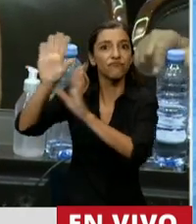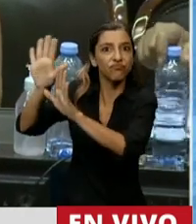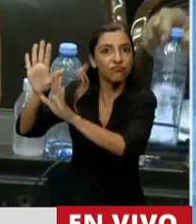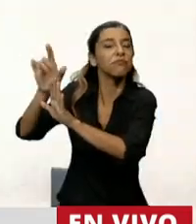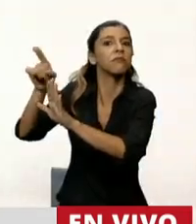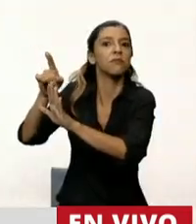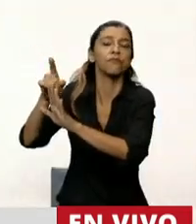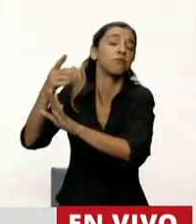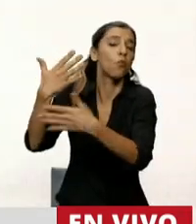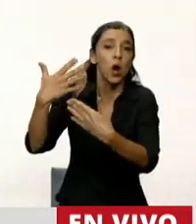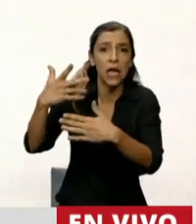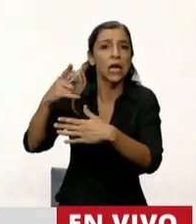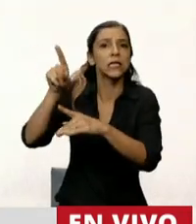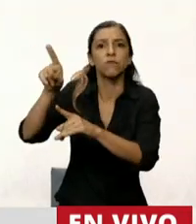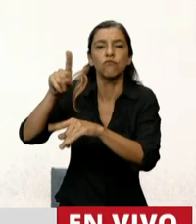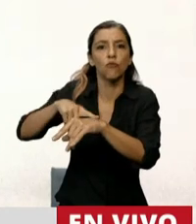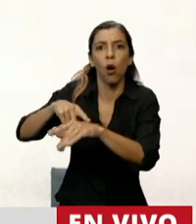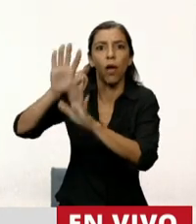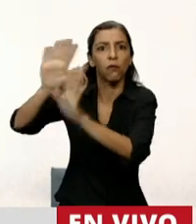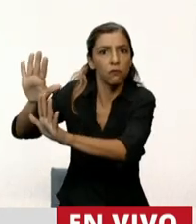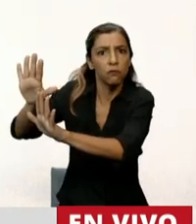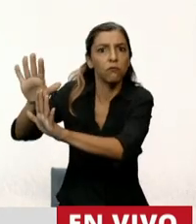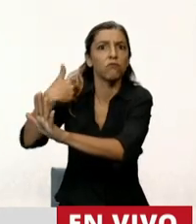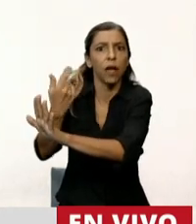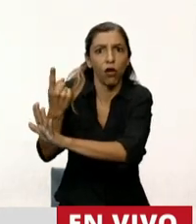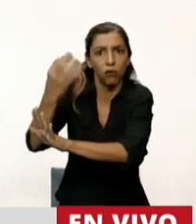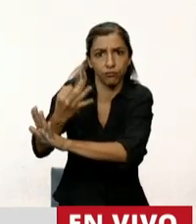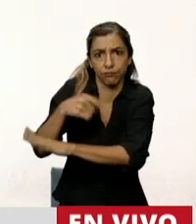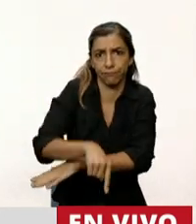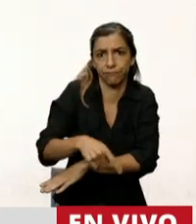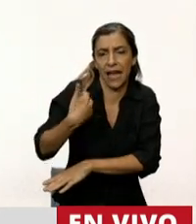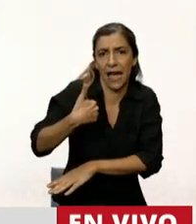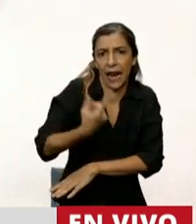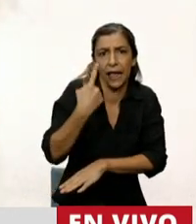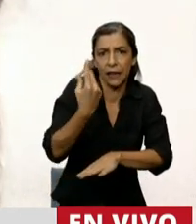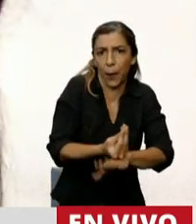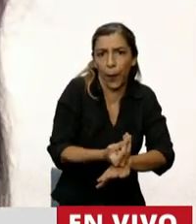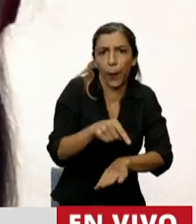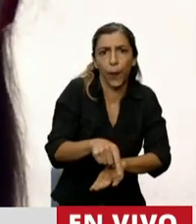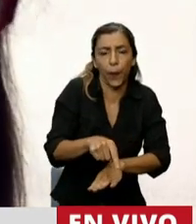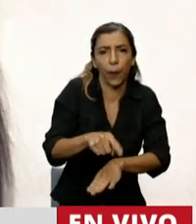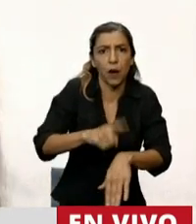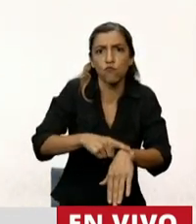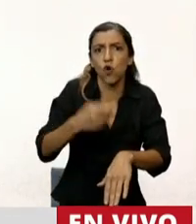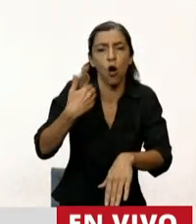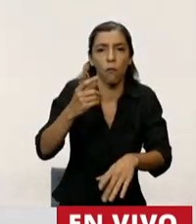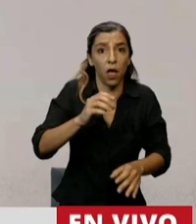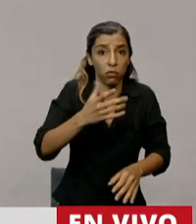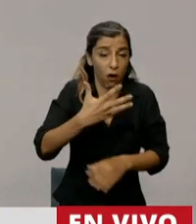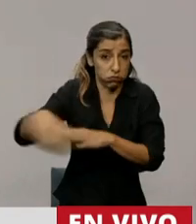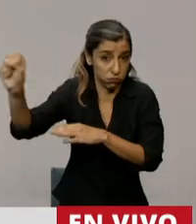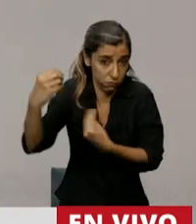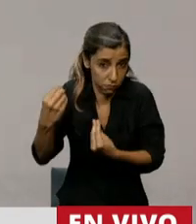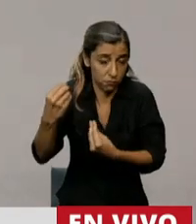retenidos o llevados a un estado fuera de su estado habitual de residencia de manera ilegal o